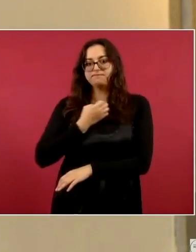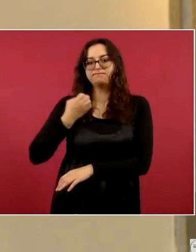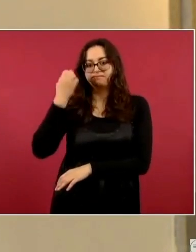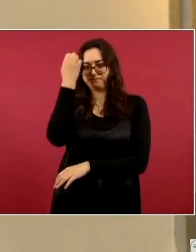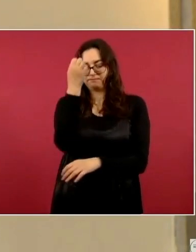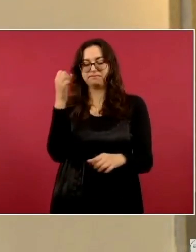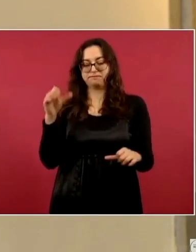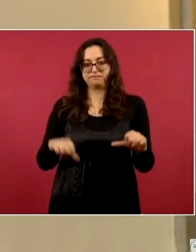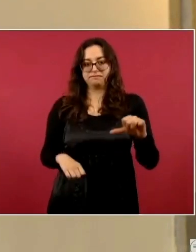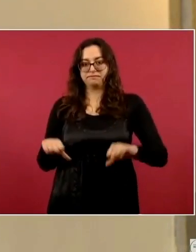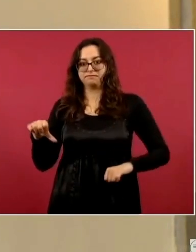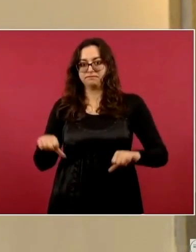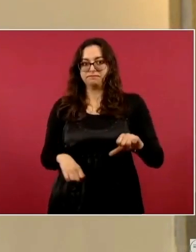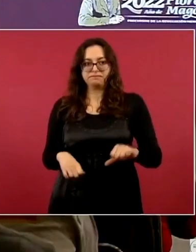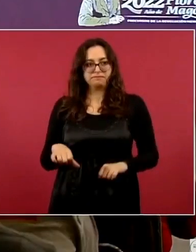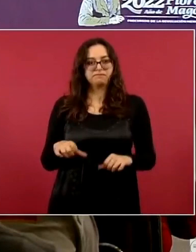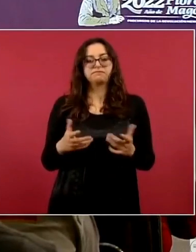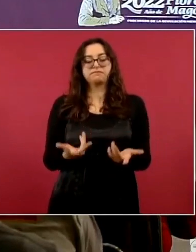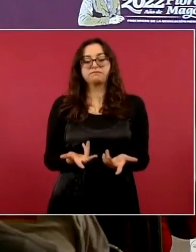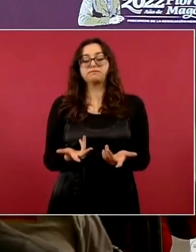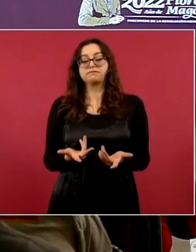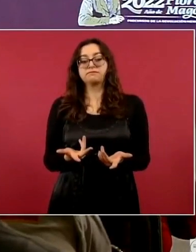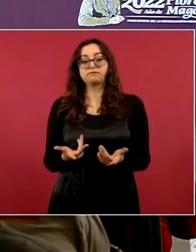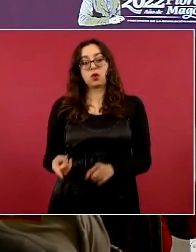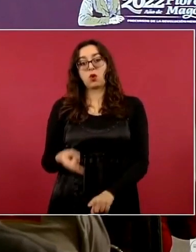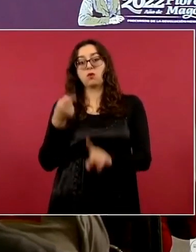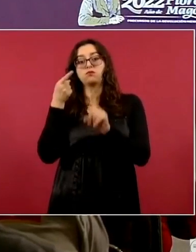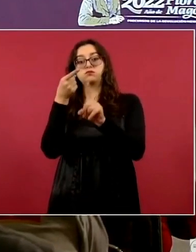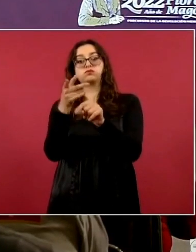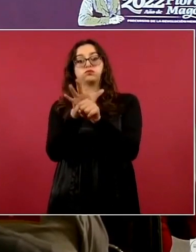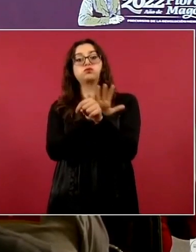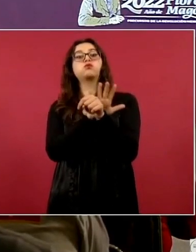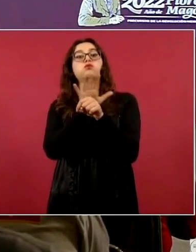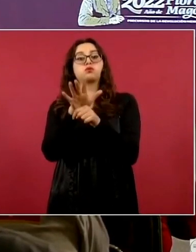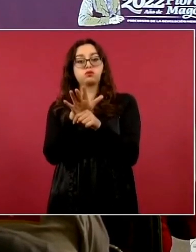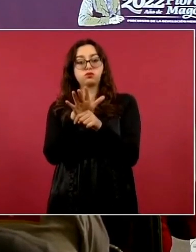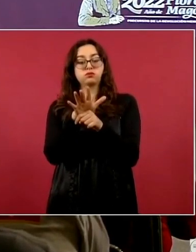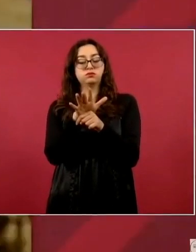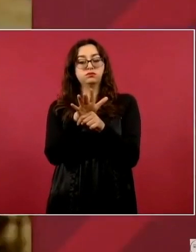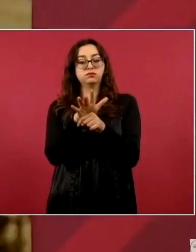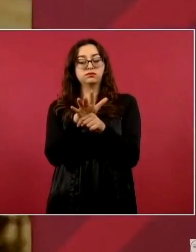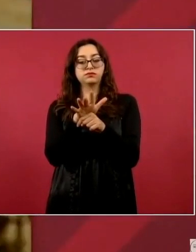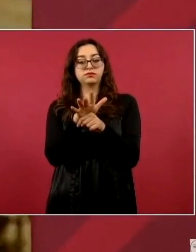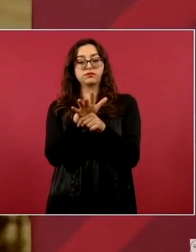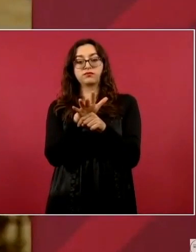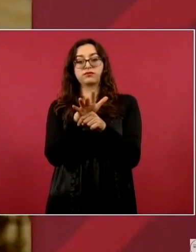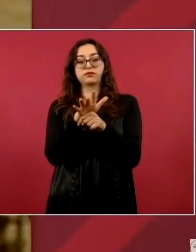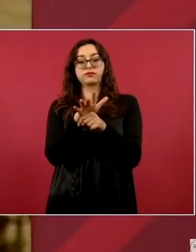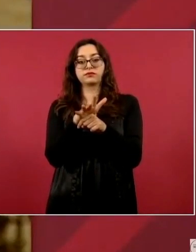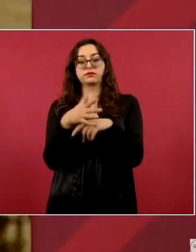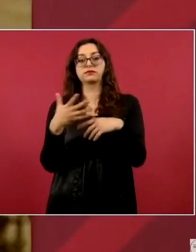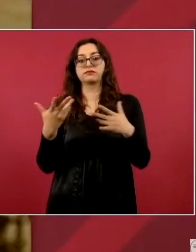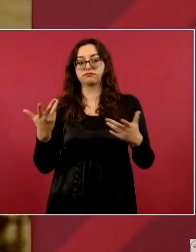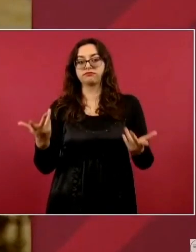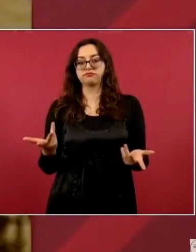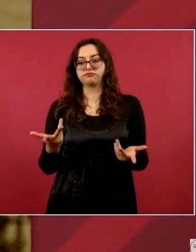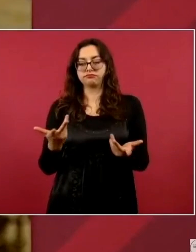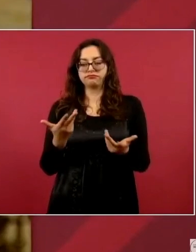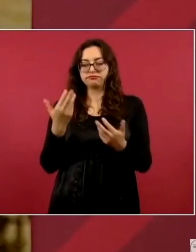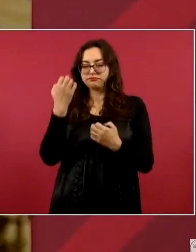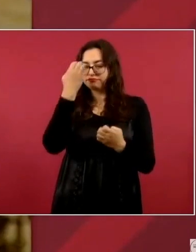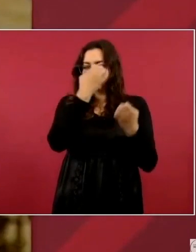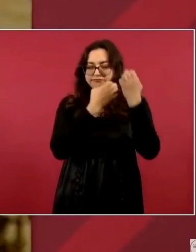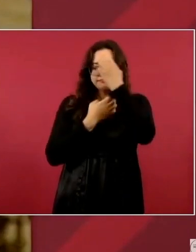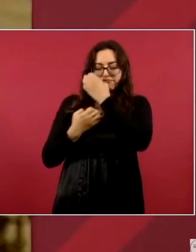que lo que se busca es en esa evaluación pues tener la medición la